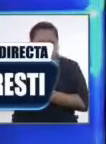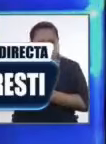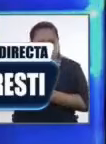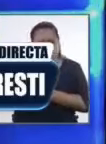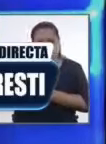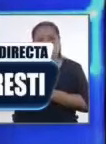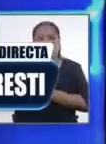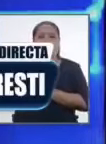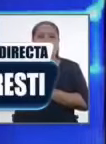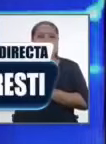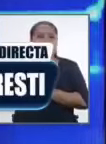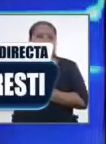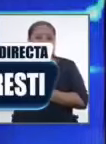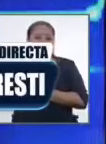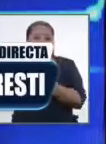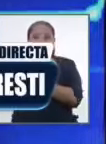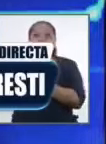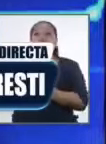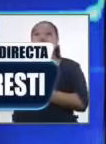país, han gobernado con el señor Julio